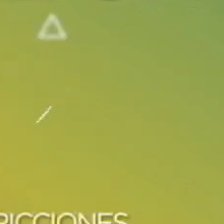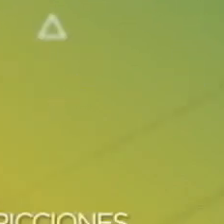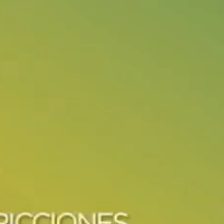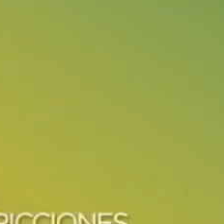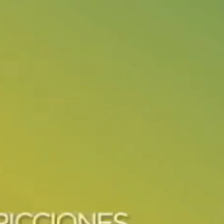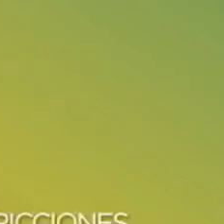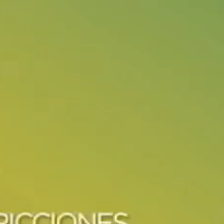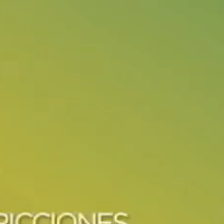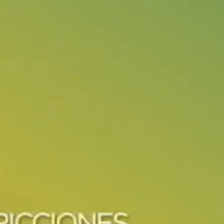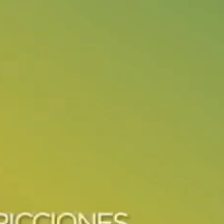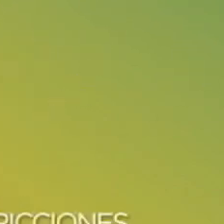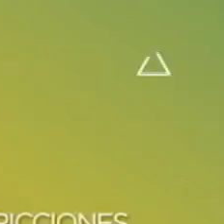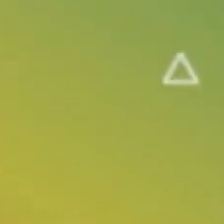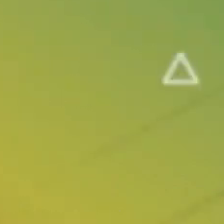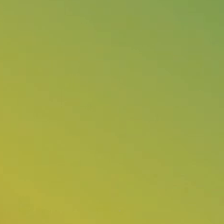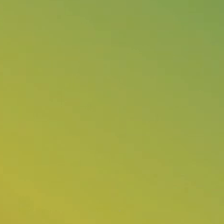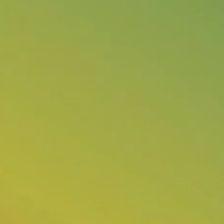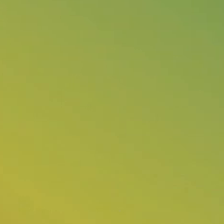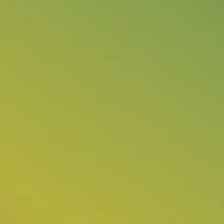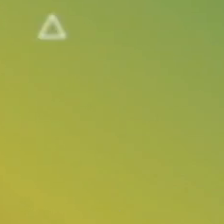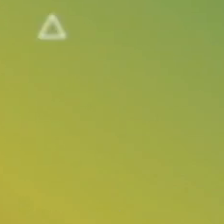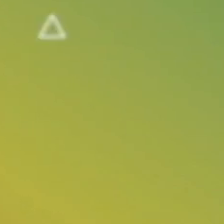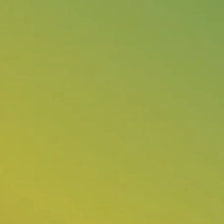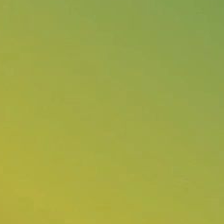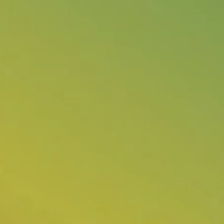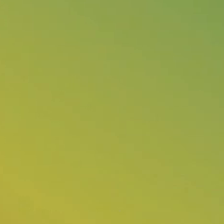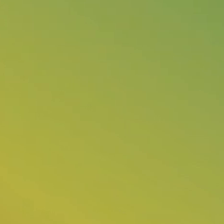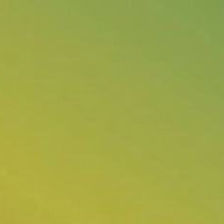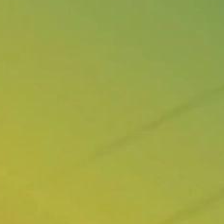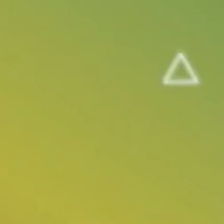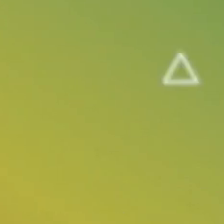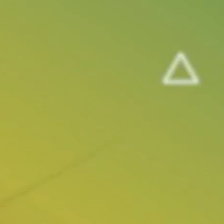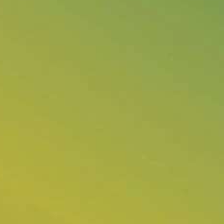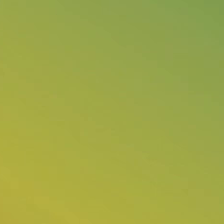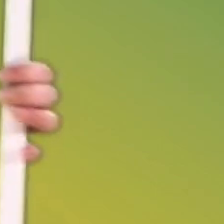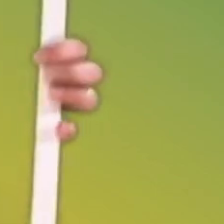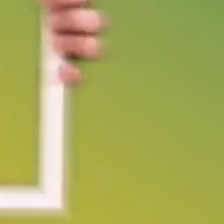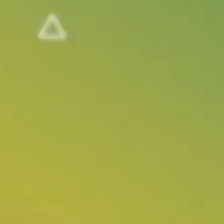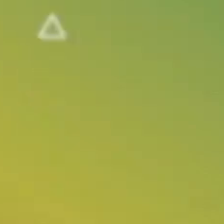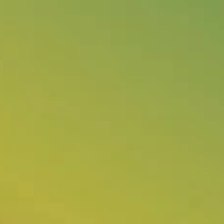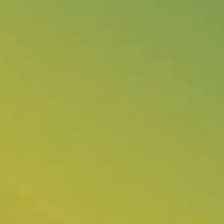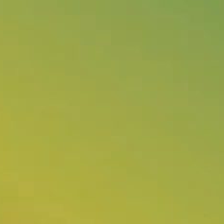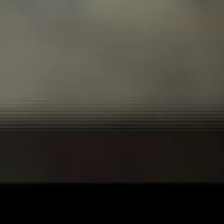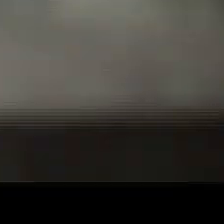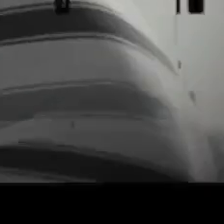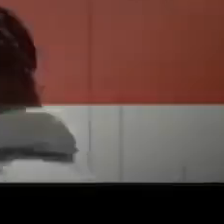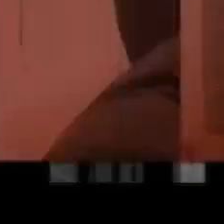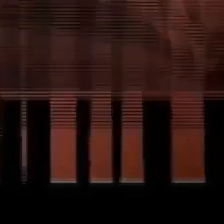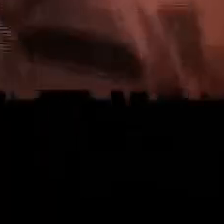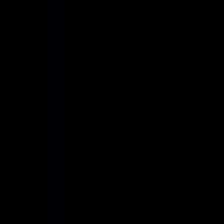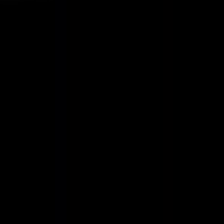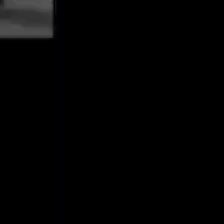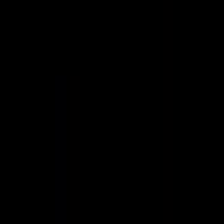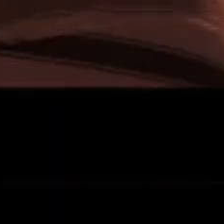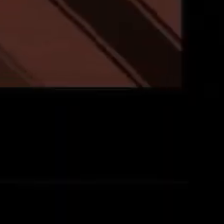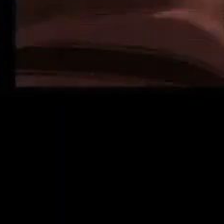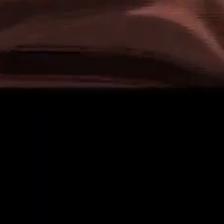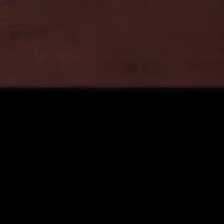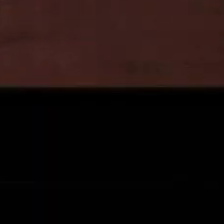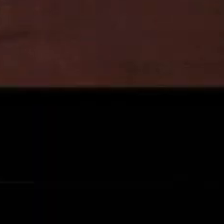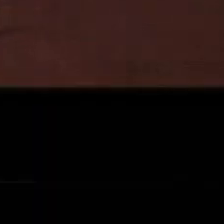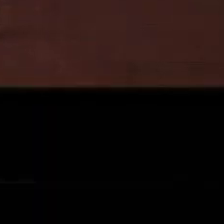sin fiador. Solicita hoy mismo tu préstamo en línea. CONAPE. Descubre el